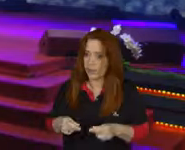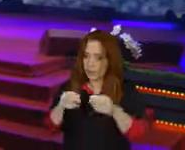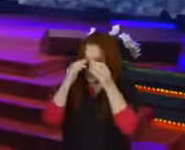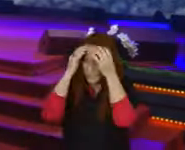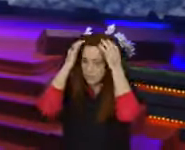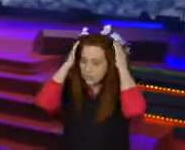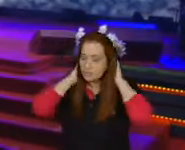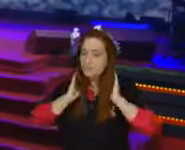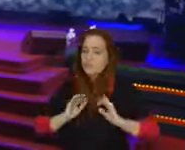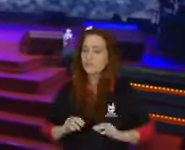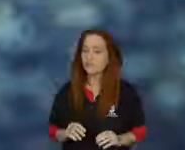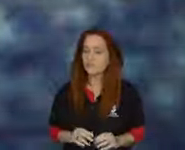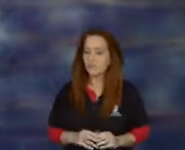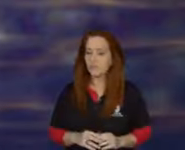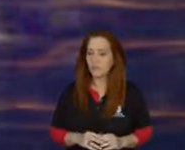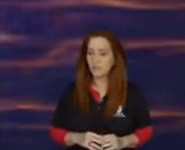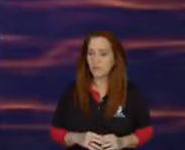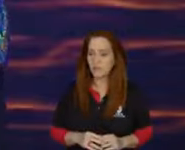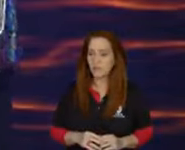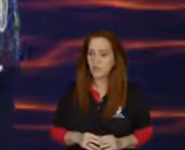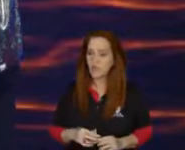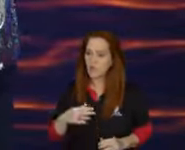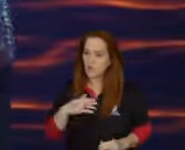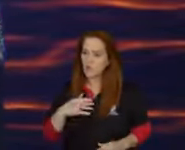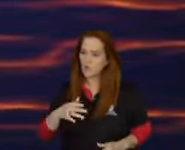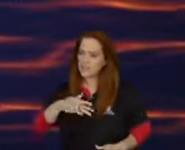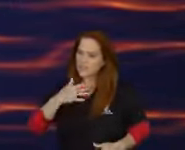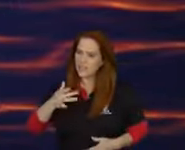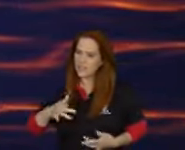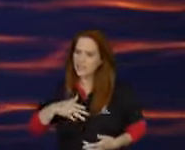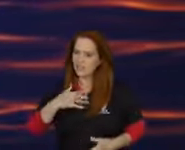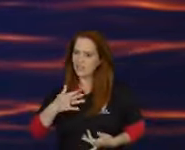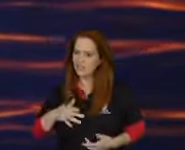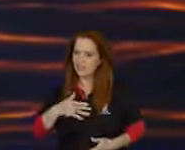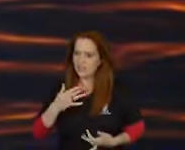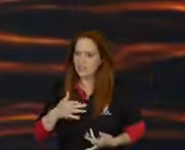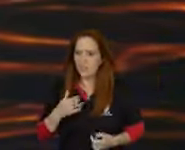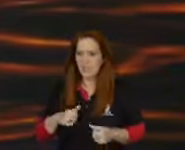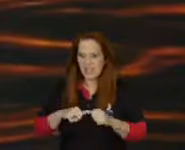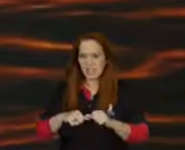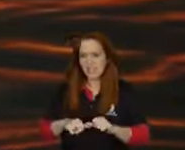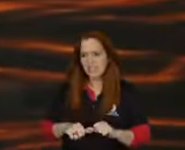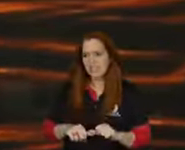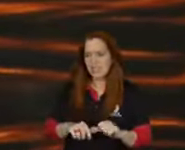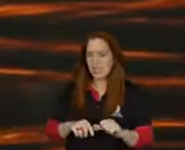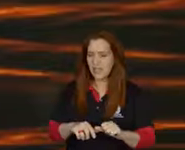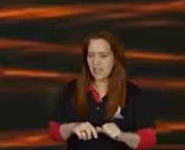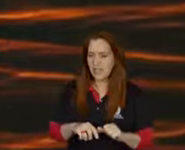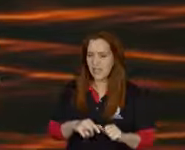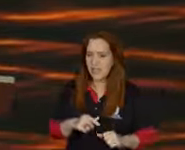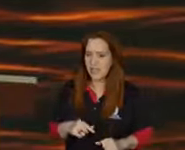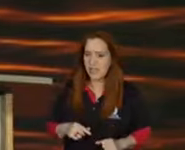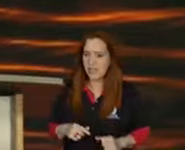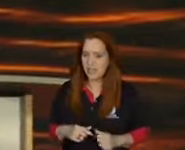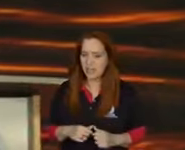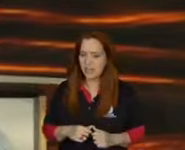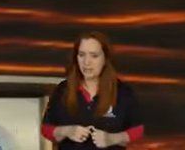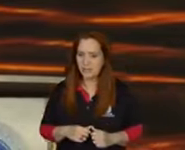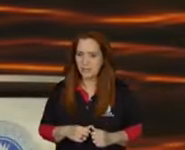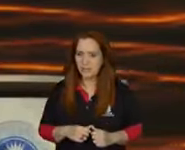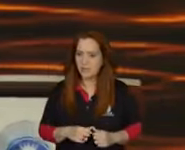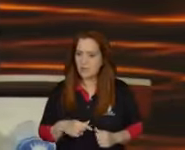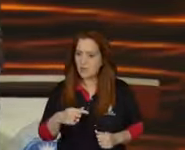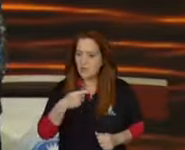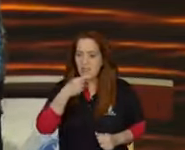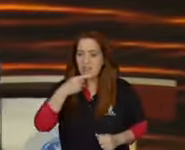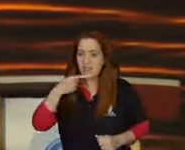no tus huesos. Te estoy probando en esta situación, es necesario este examen si quieres bendición. En el